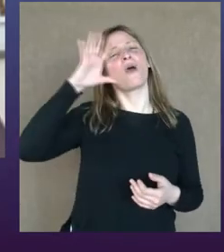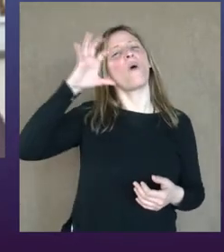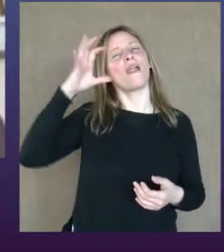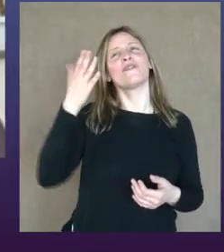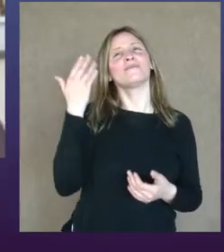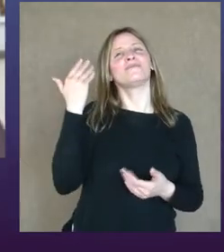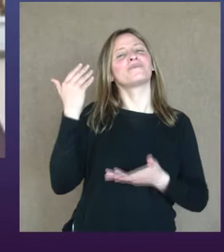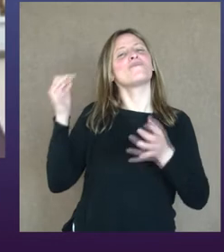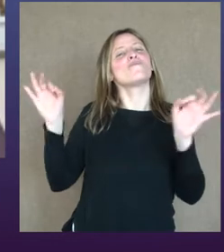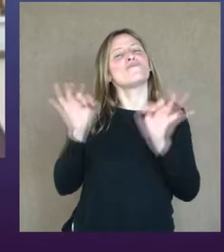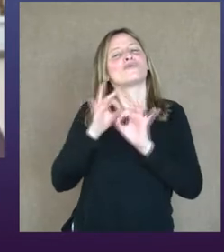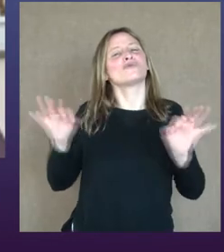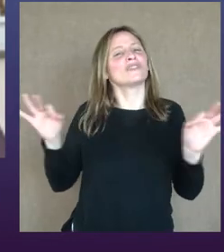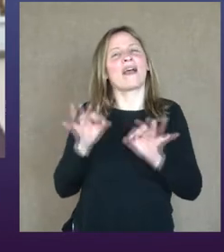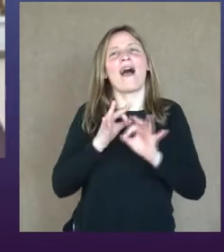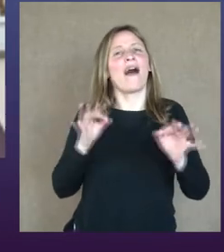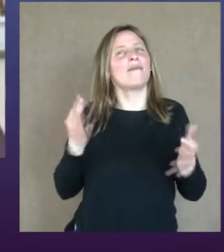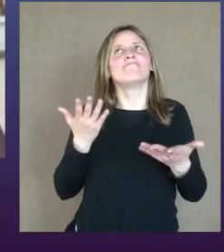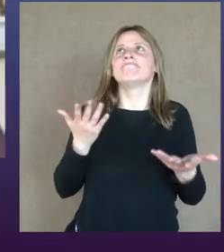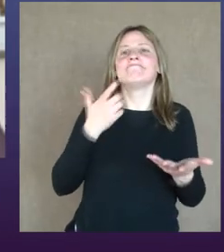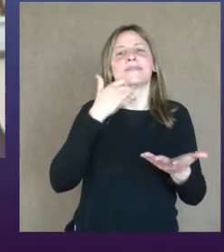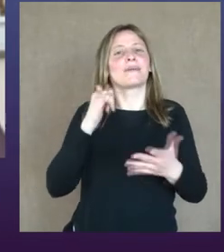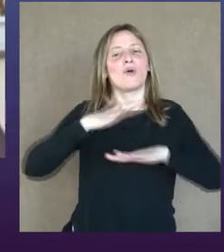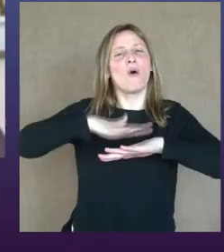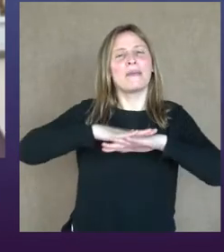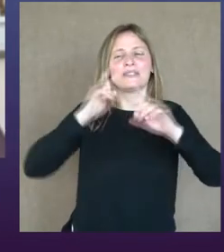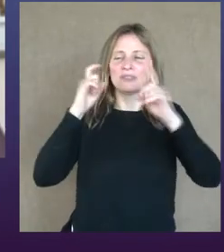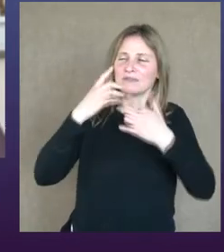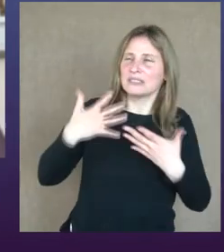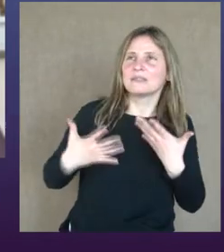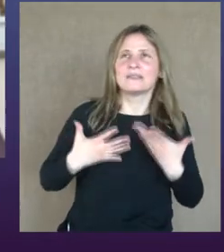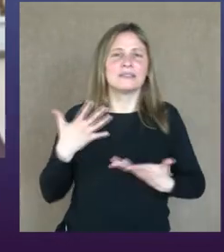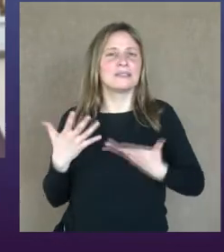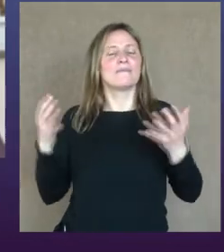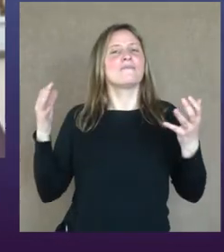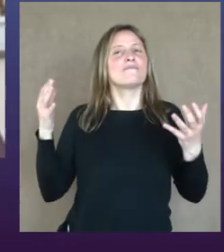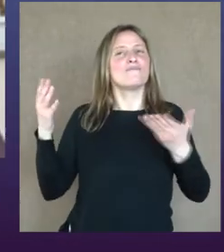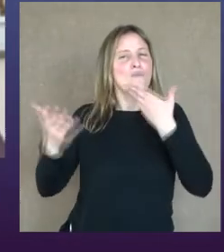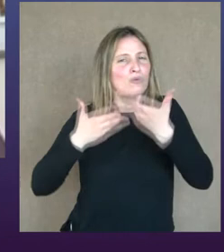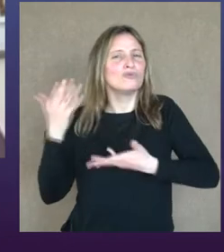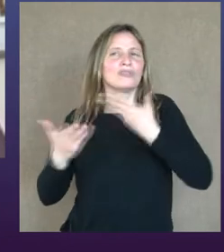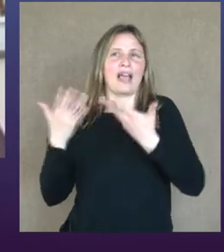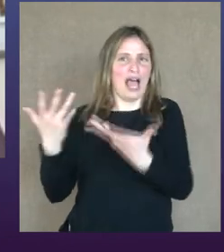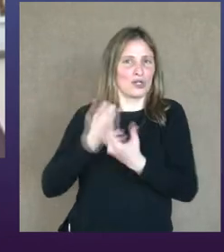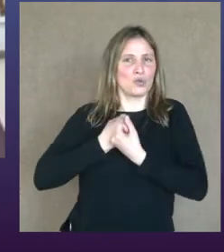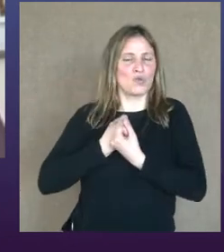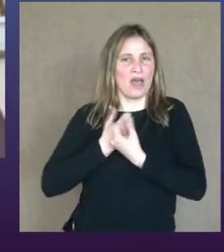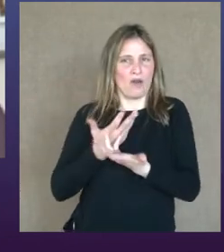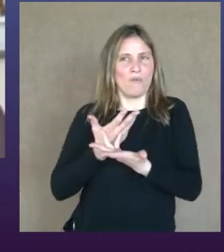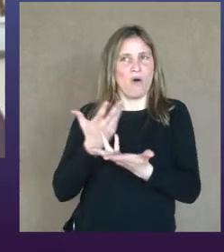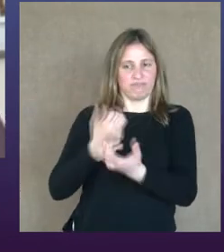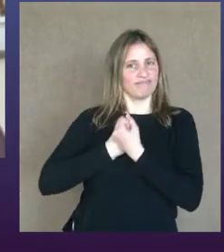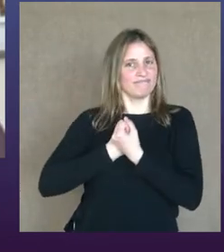como recuerdo de que la música me ha sostenido en momentos difíciles. Tengo canciones relacionadas a momentos duros, como algo